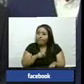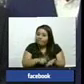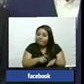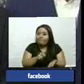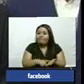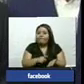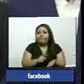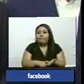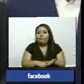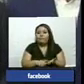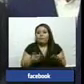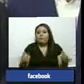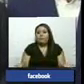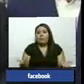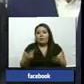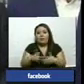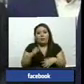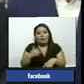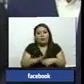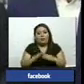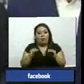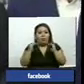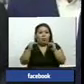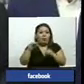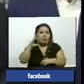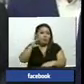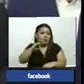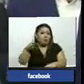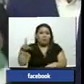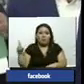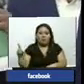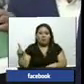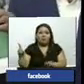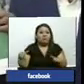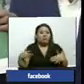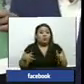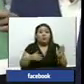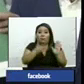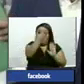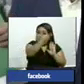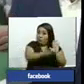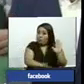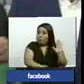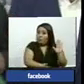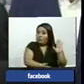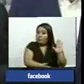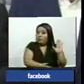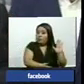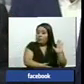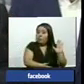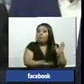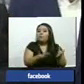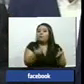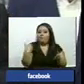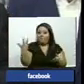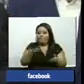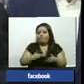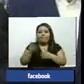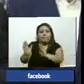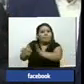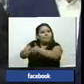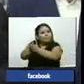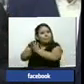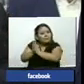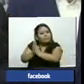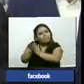que muchos de estos, la mayoría están en clase C y D. Por eso es que en este documento estamos pidiendo